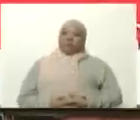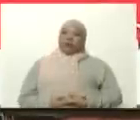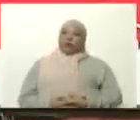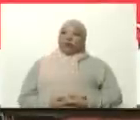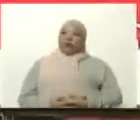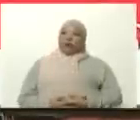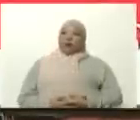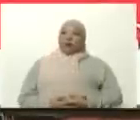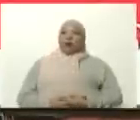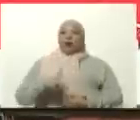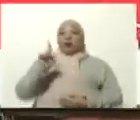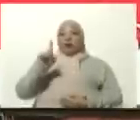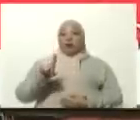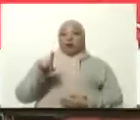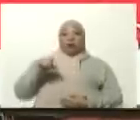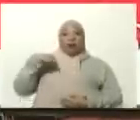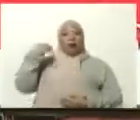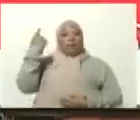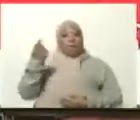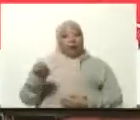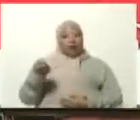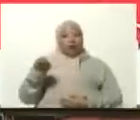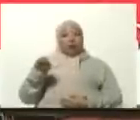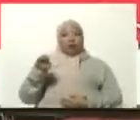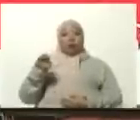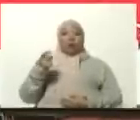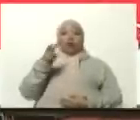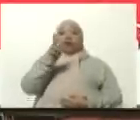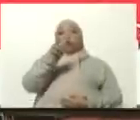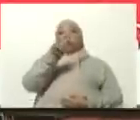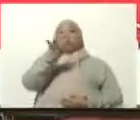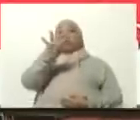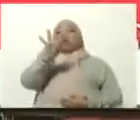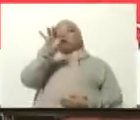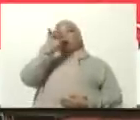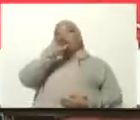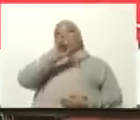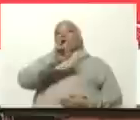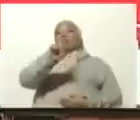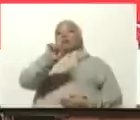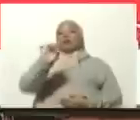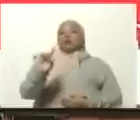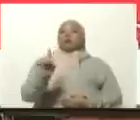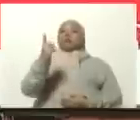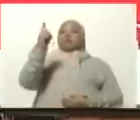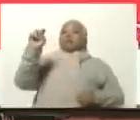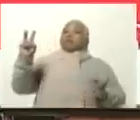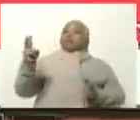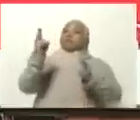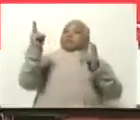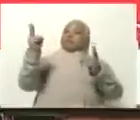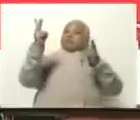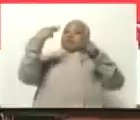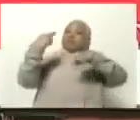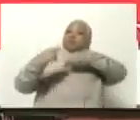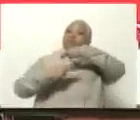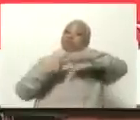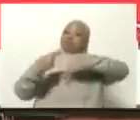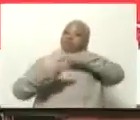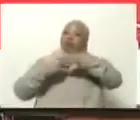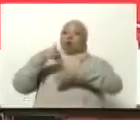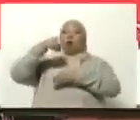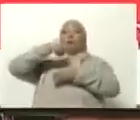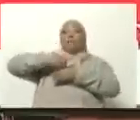Además, mañana, 6 de diciembre, se cumplen 24 años de la primera victoria revolucionaria en unas elecciones,